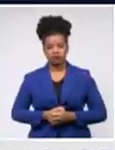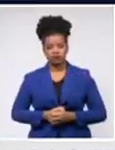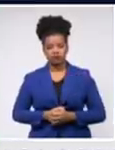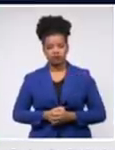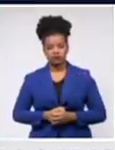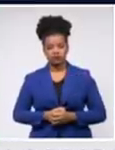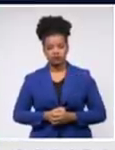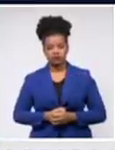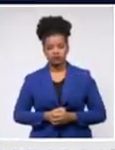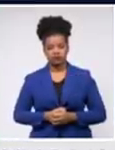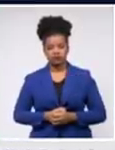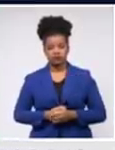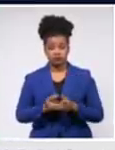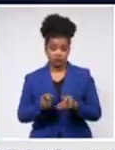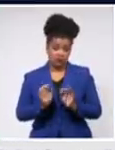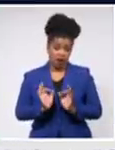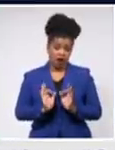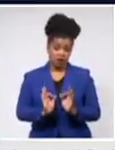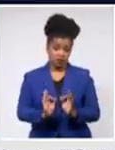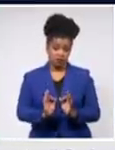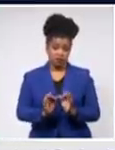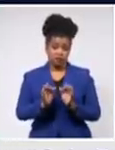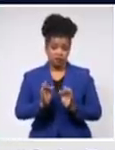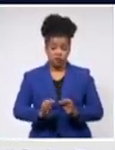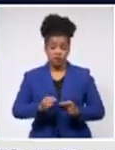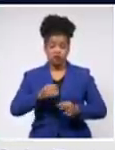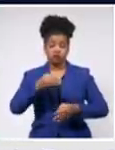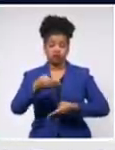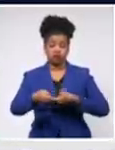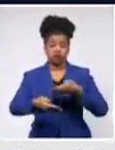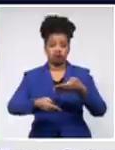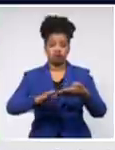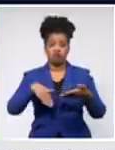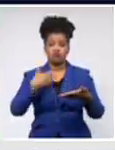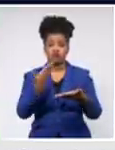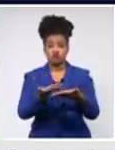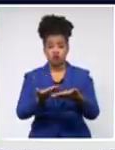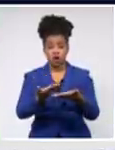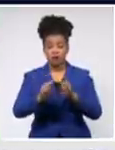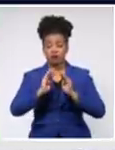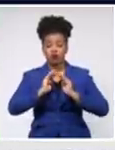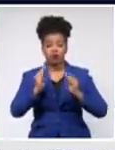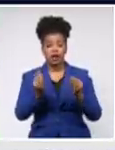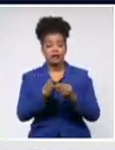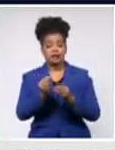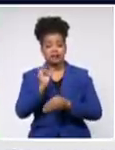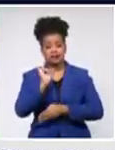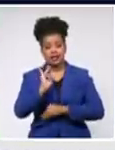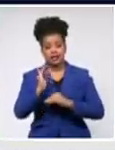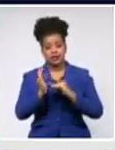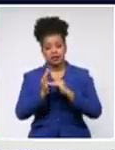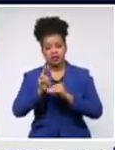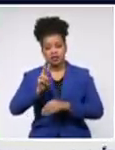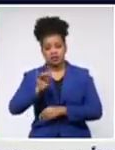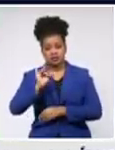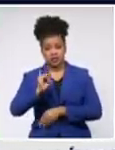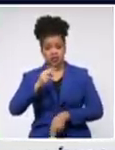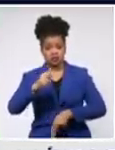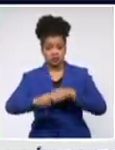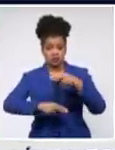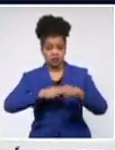De esta forma, con el procesamiento de estas 7.027 muestras en el día de ayer,